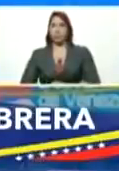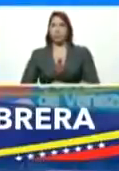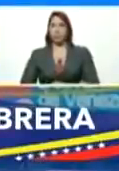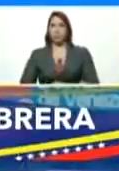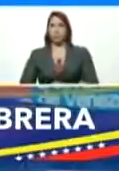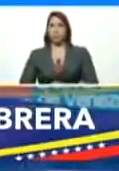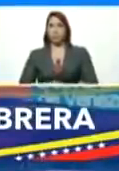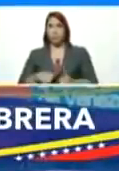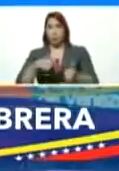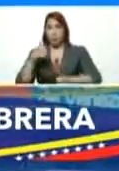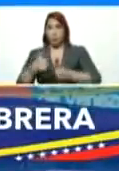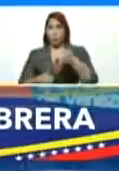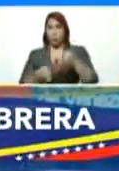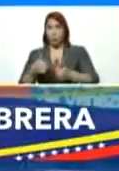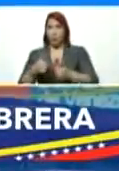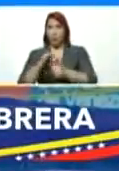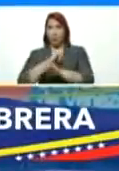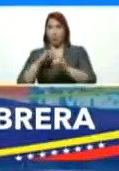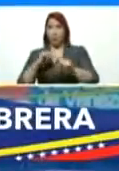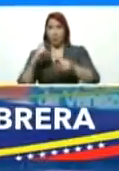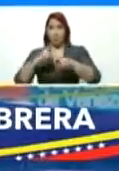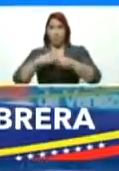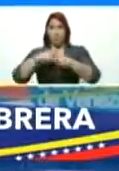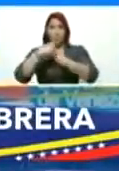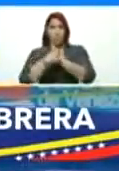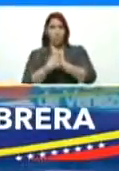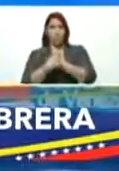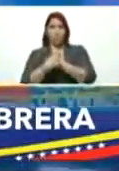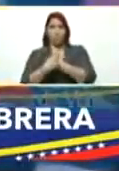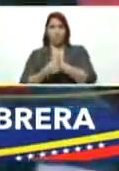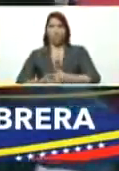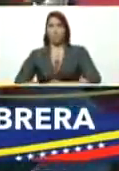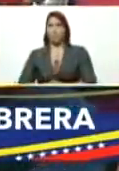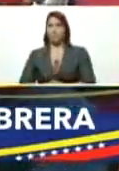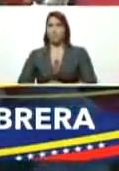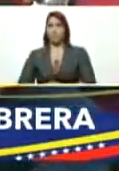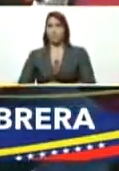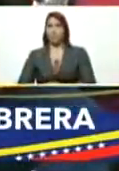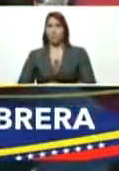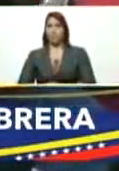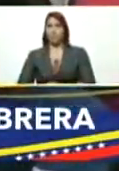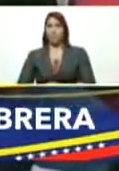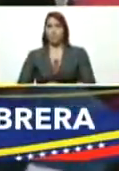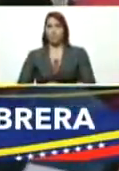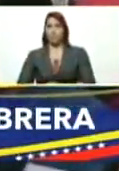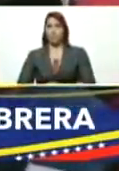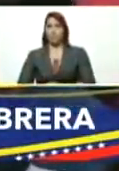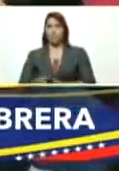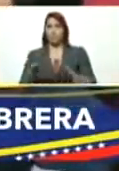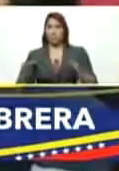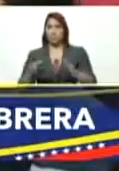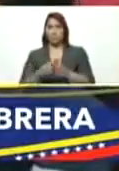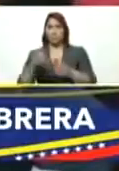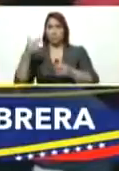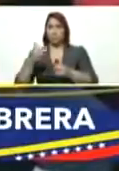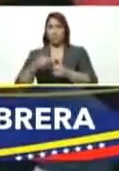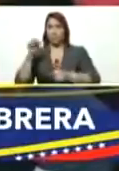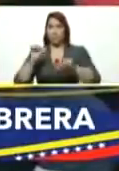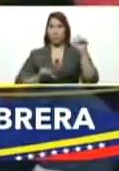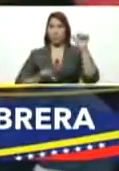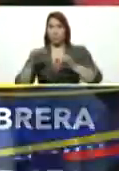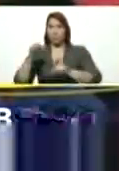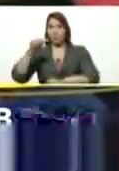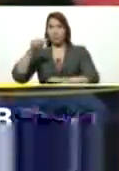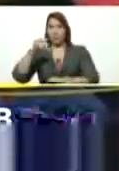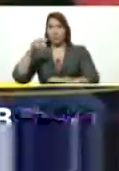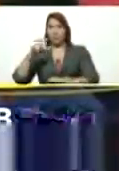cuales están constituidos de la siguiente manera en el complejo petroquímico ana maría campo